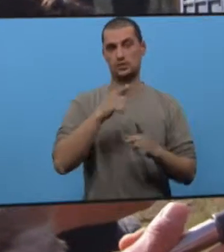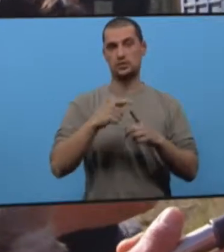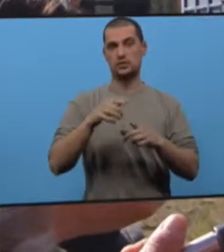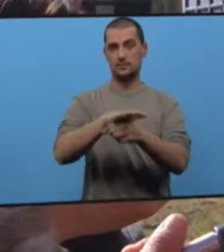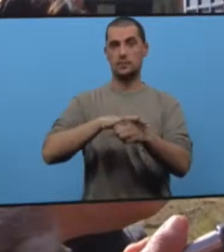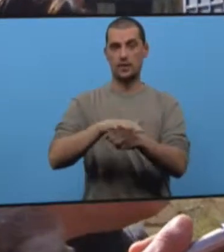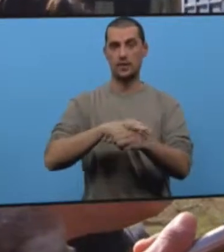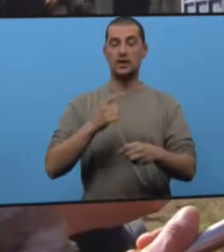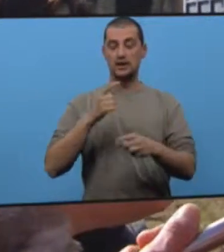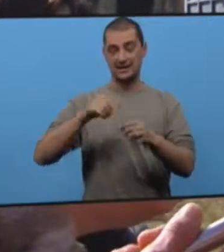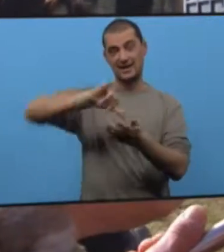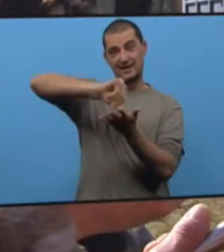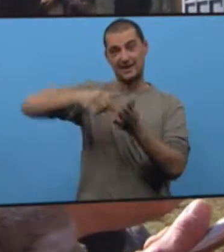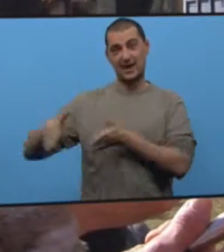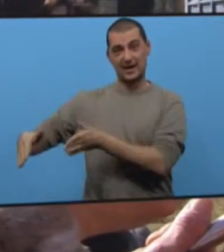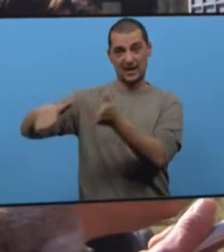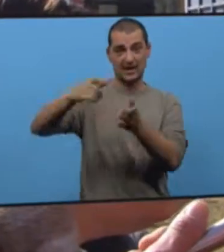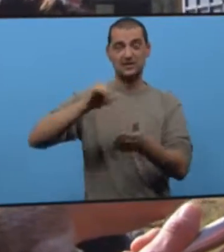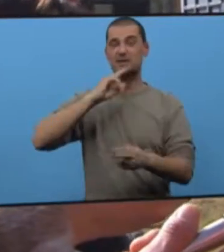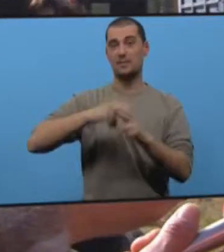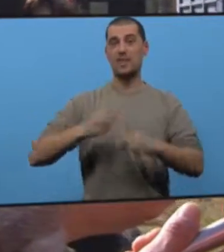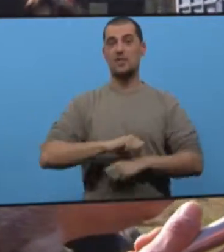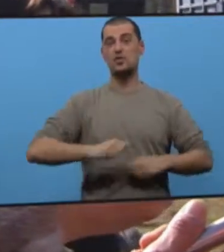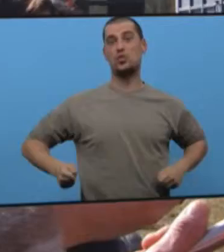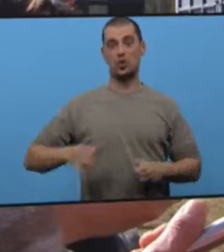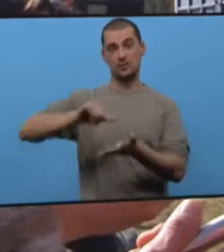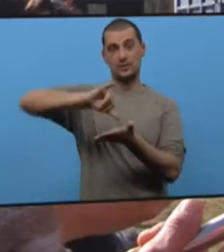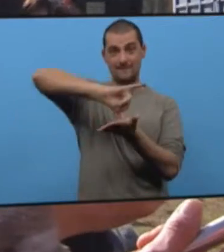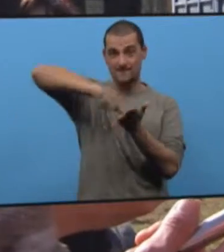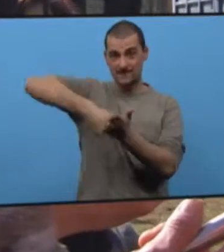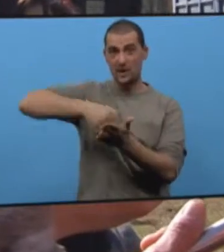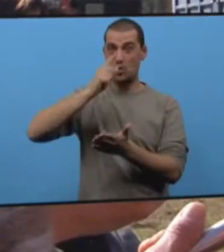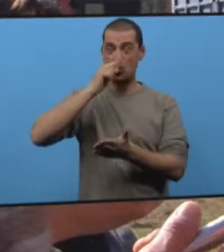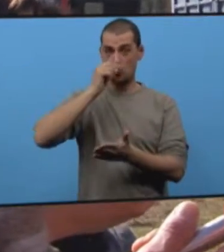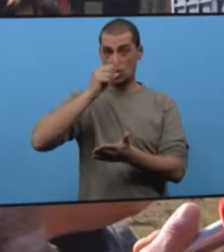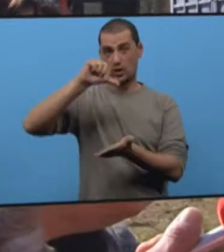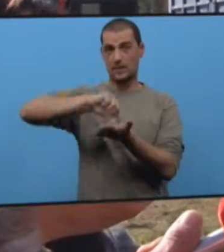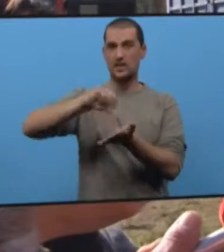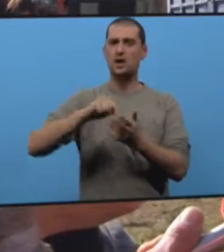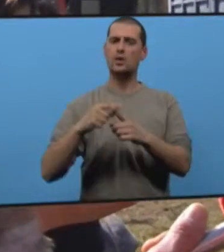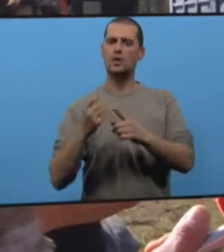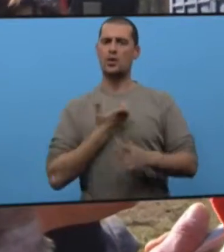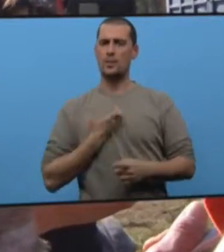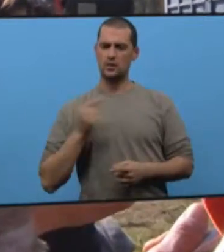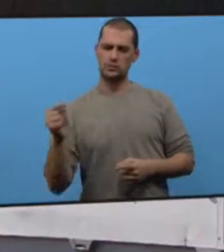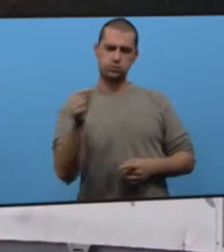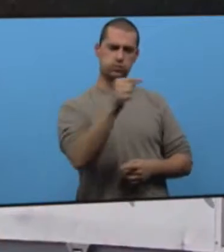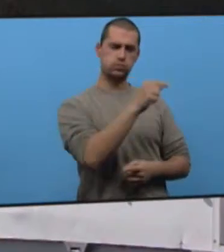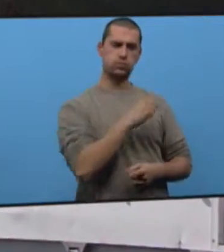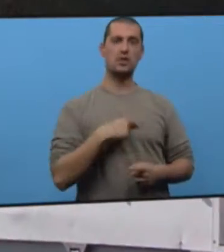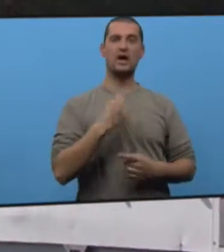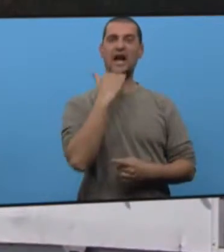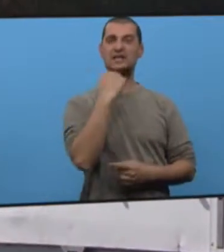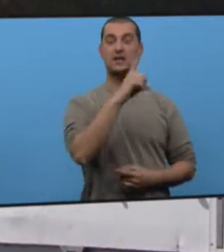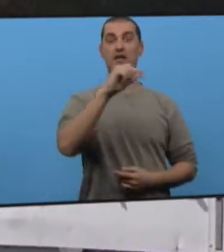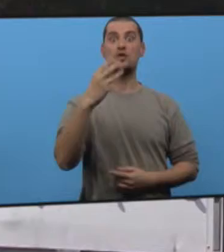que é o chamado cinturón provincial, que é o que rodea a capital da provincia e que pasa por numerosos concellos, casi 130 kilómetros. Poñer